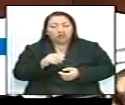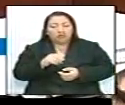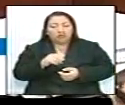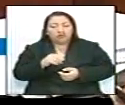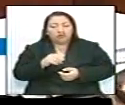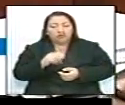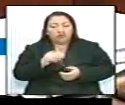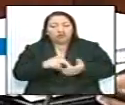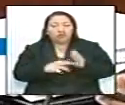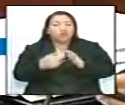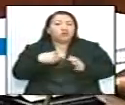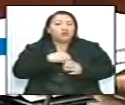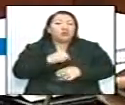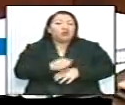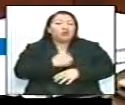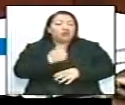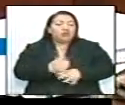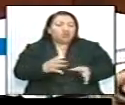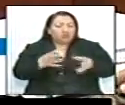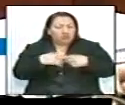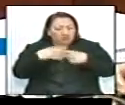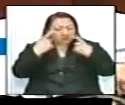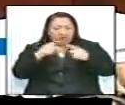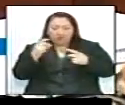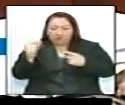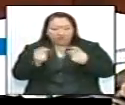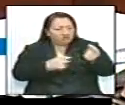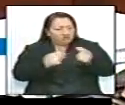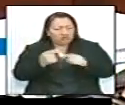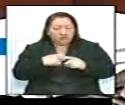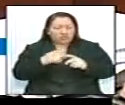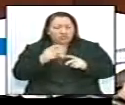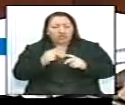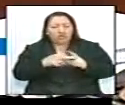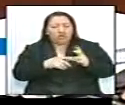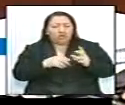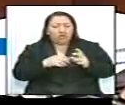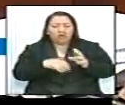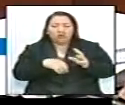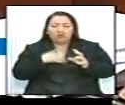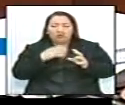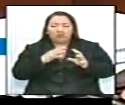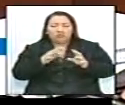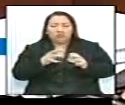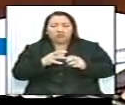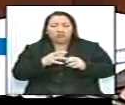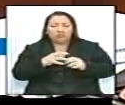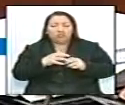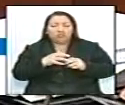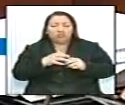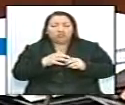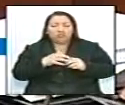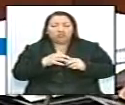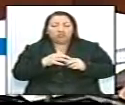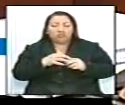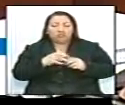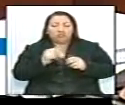somos autoridades, de tomar decisiones sin amedrentamientos, porque sé que aquí, en el